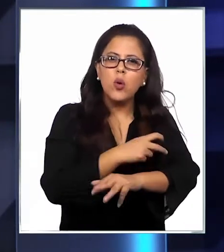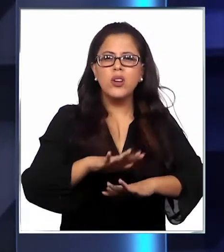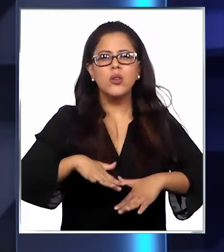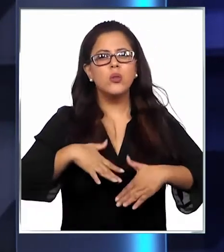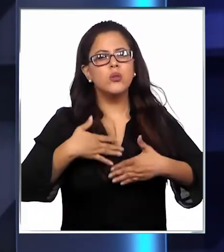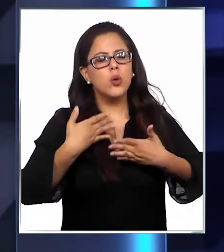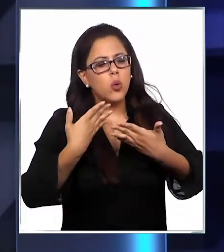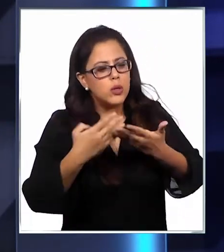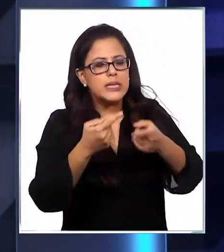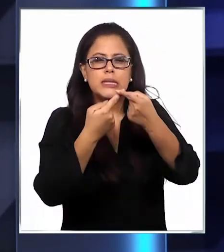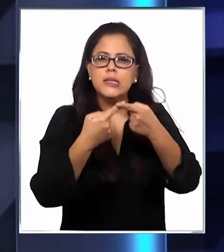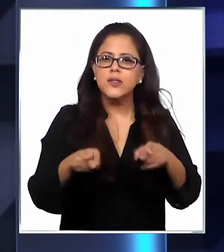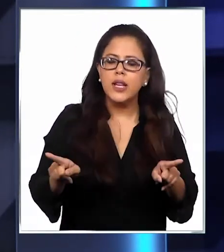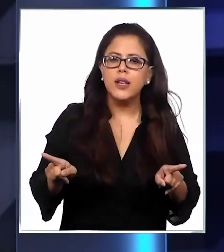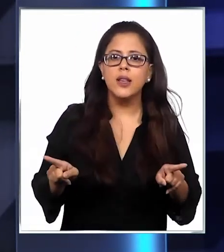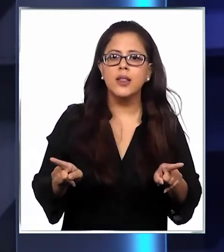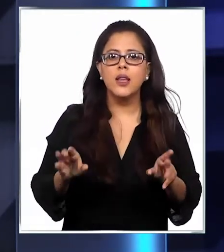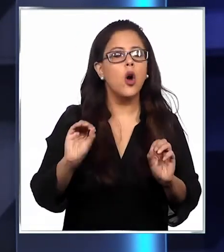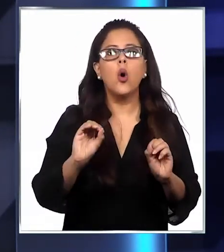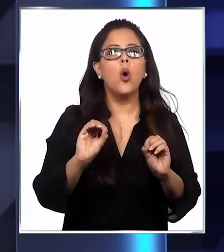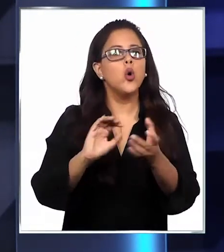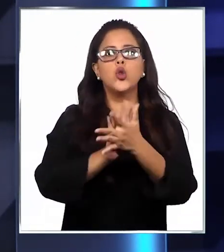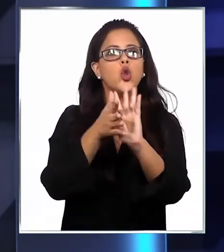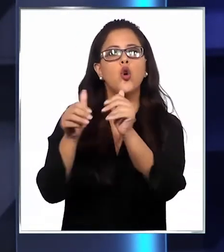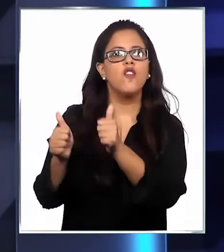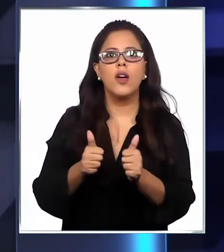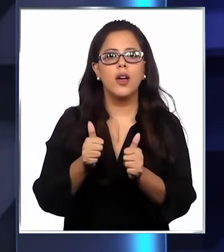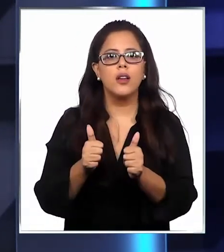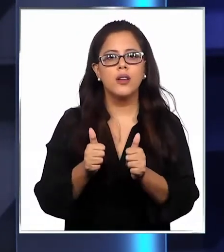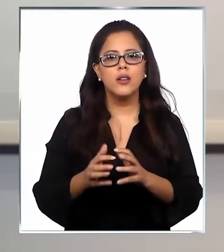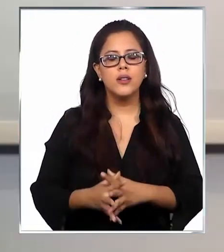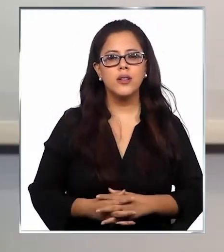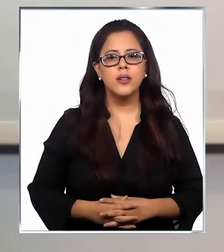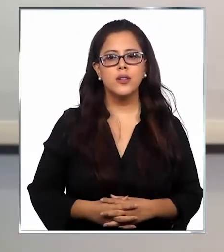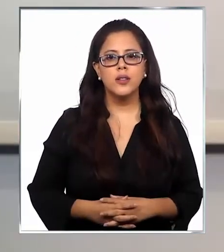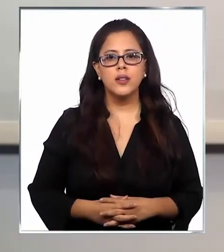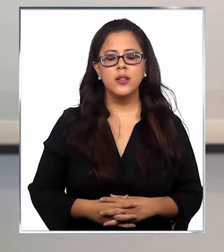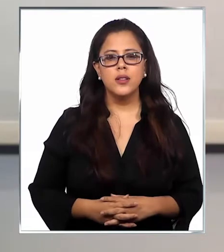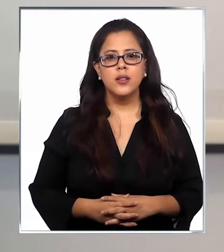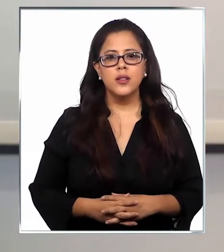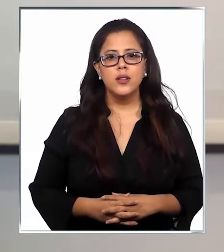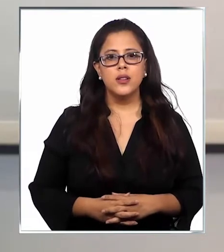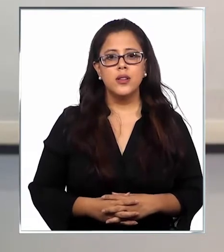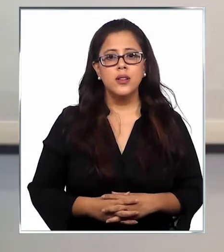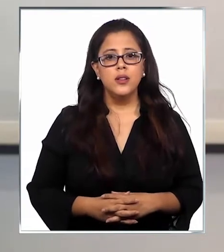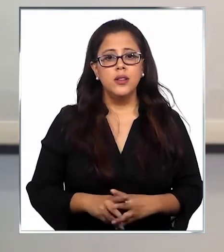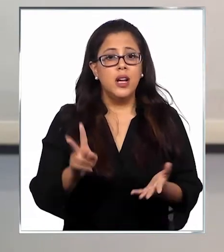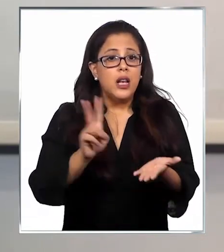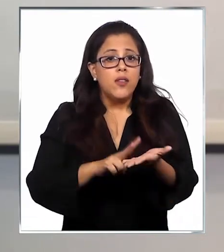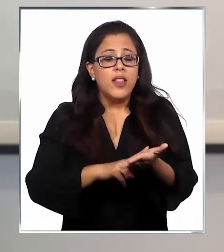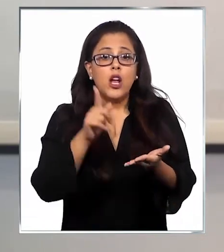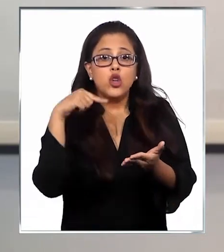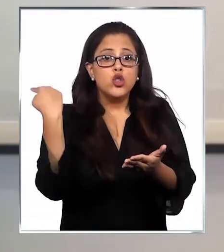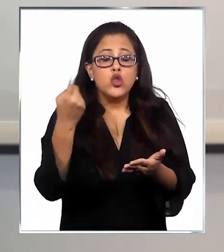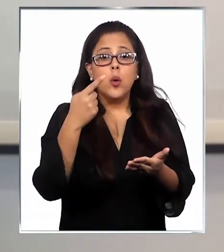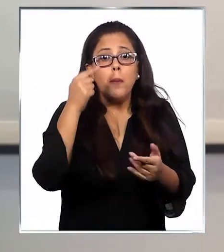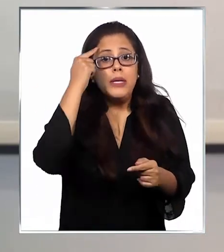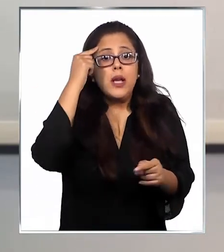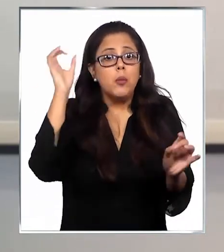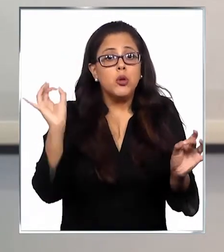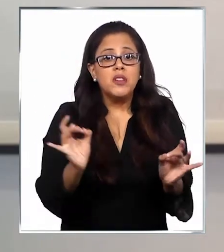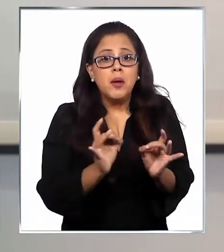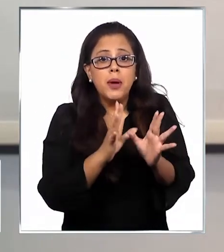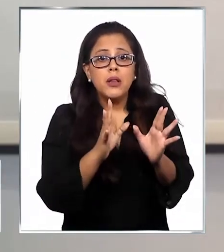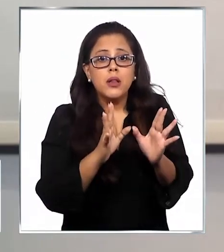sintomatología distinta o todo lo contrario, todo bien de aquí para adelante. Bueno, en efecto, esperábamos que encontrar muchas más reacciones